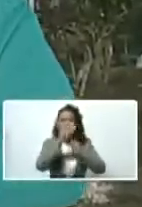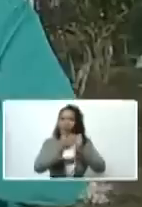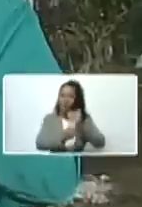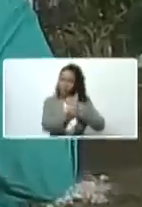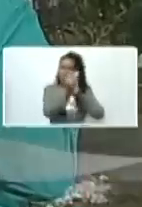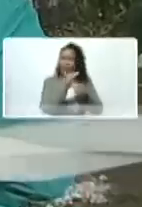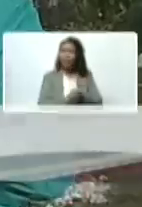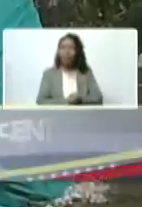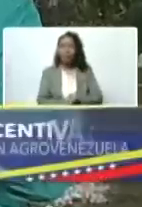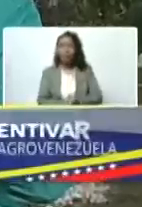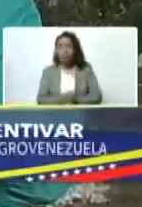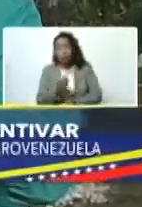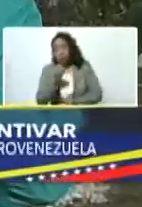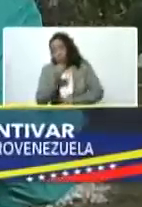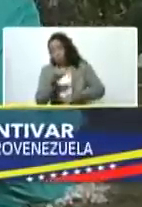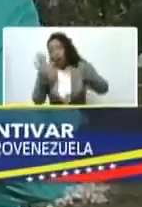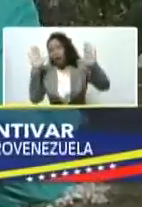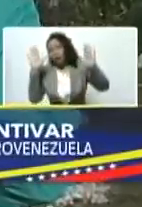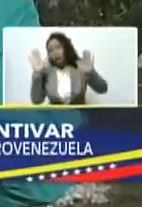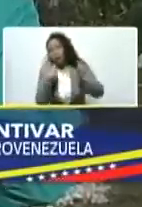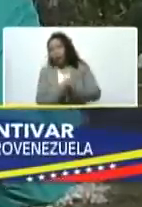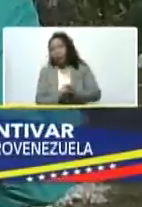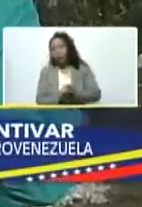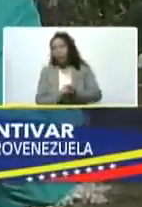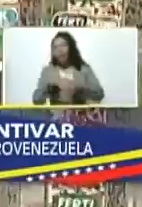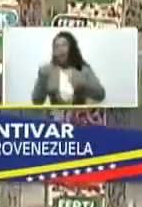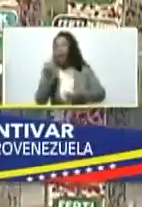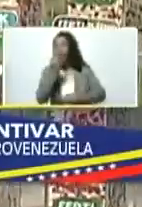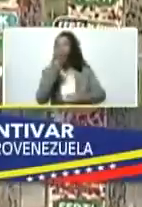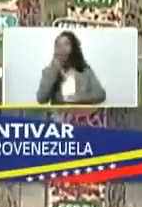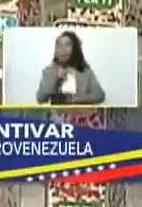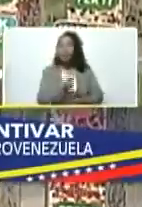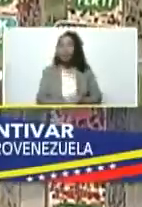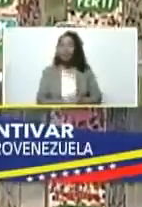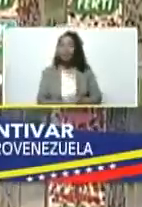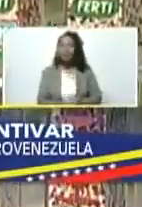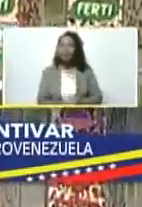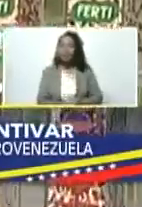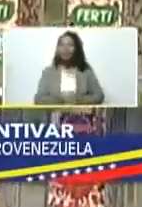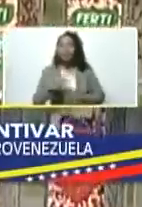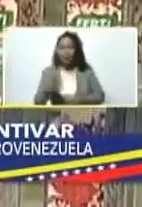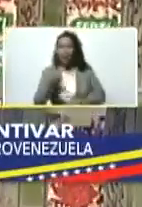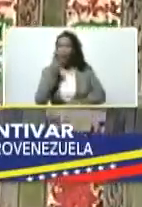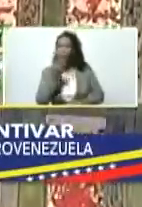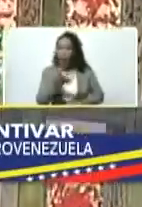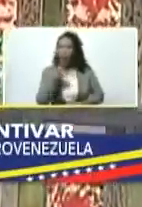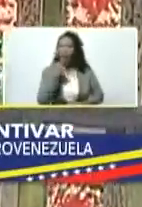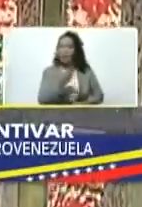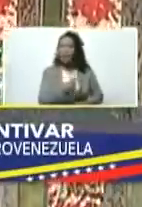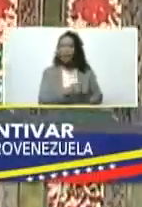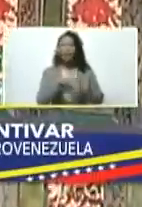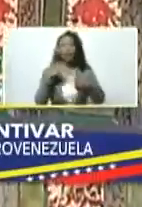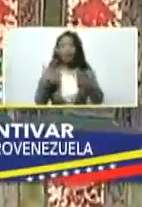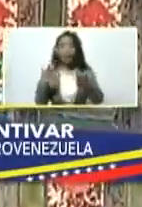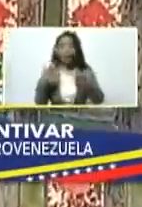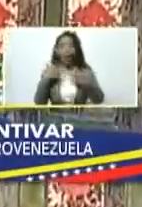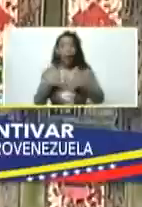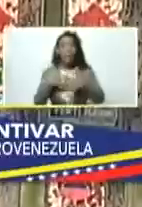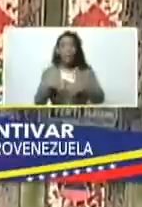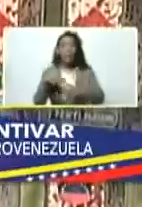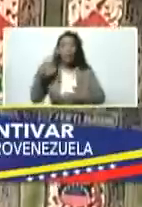y bueno que bueno que decir que bueno decir que Pequibén